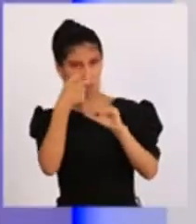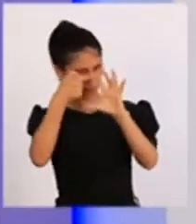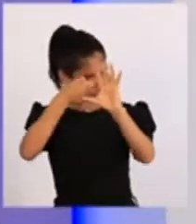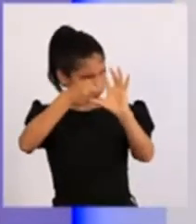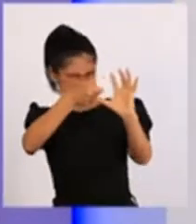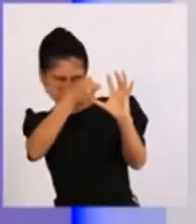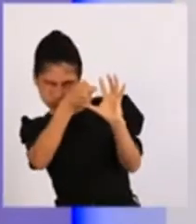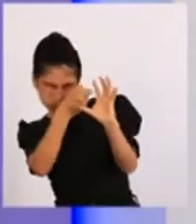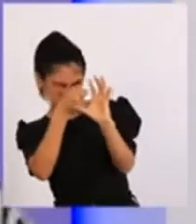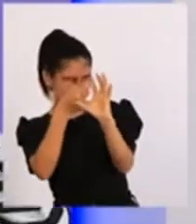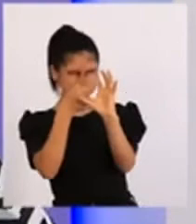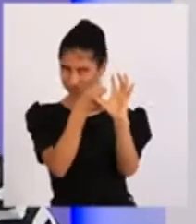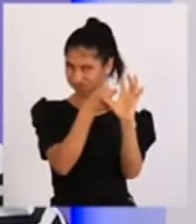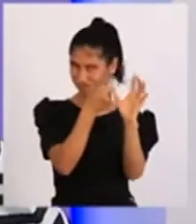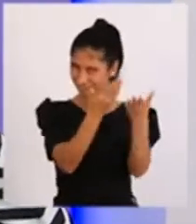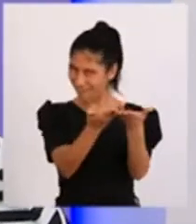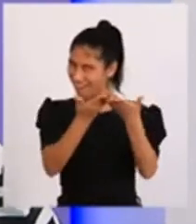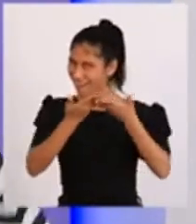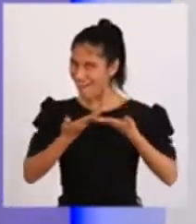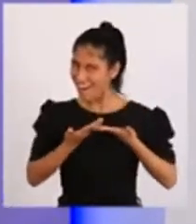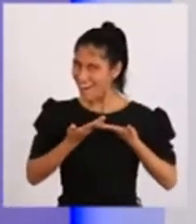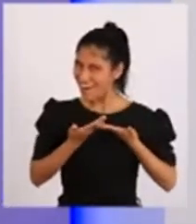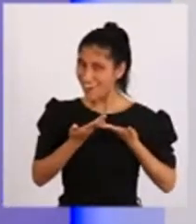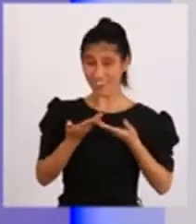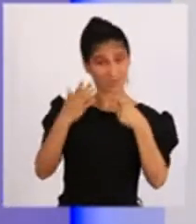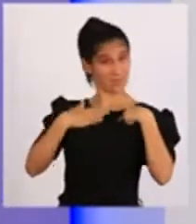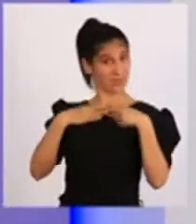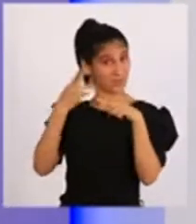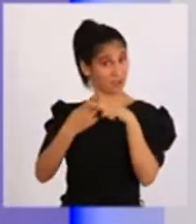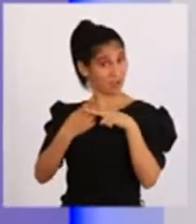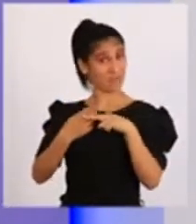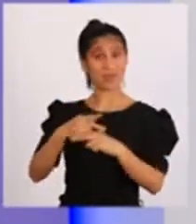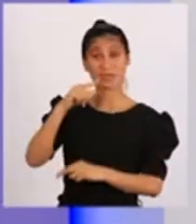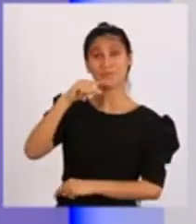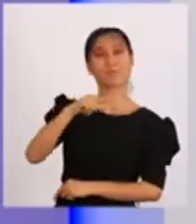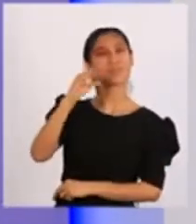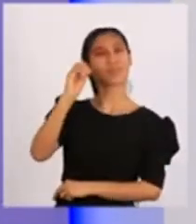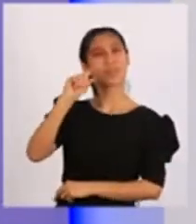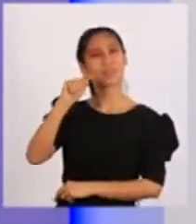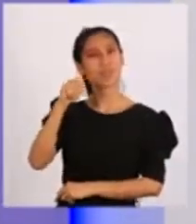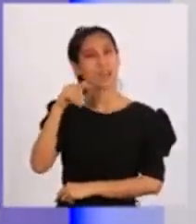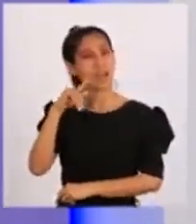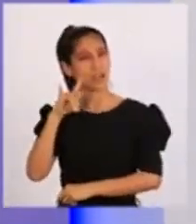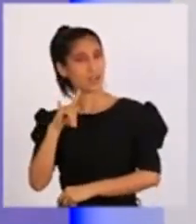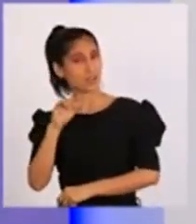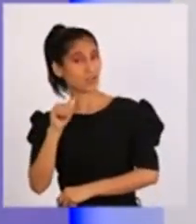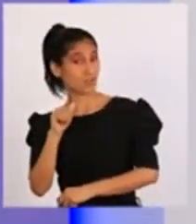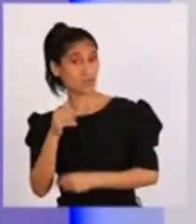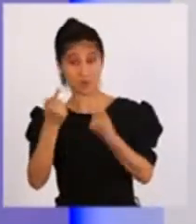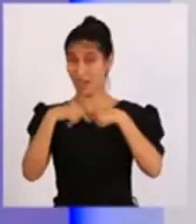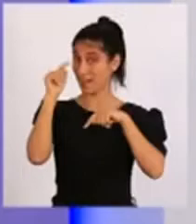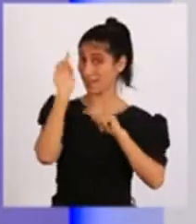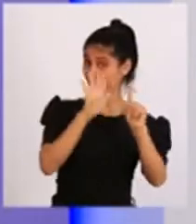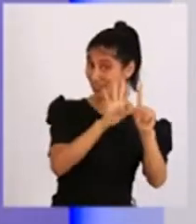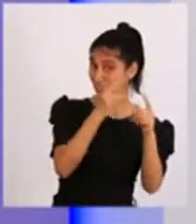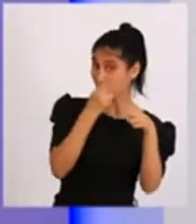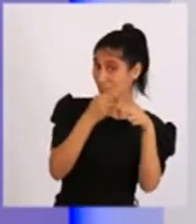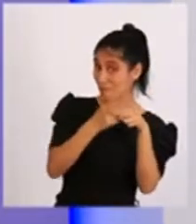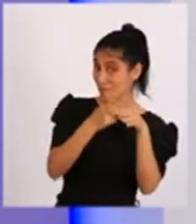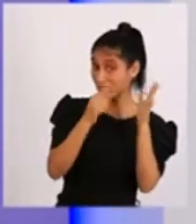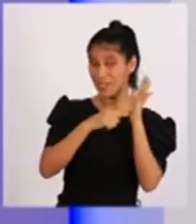Gotaku. Welcome, H2O. My name is Gotaku, and his name